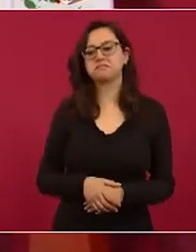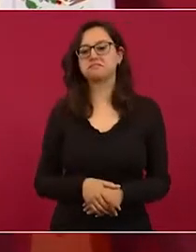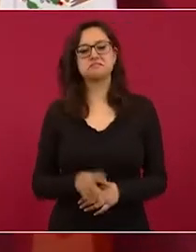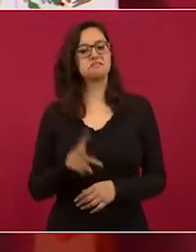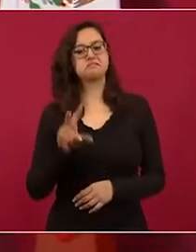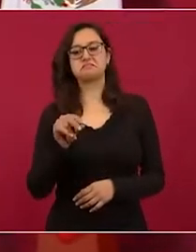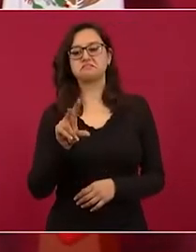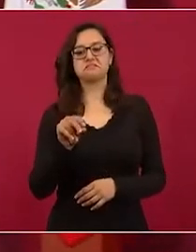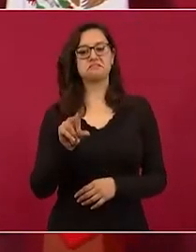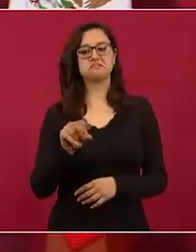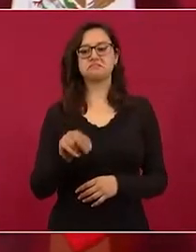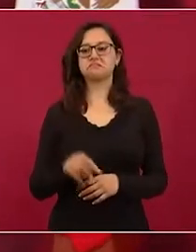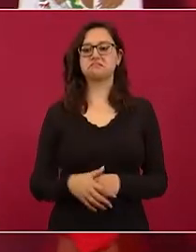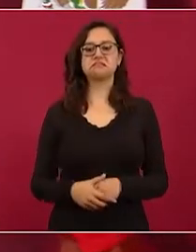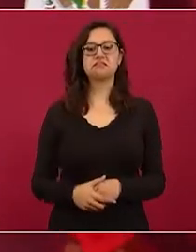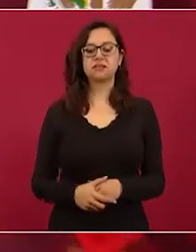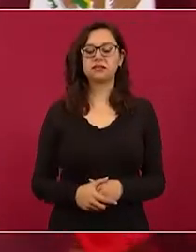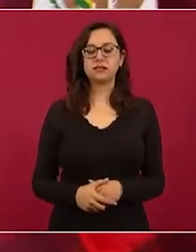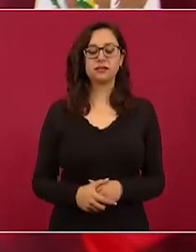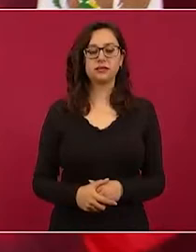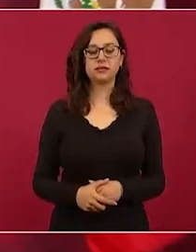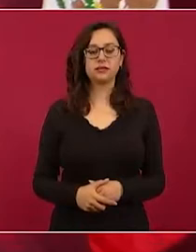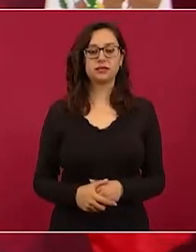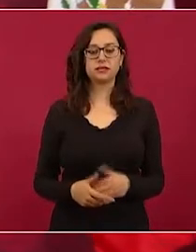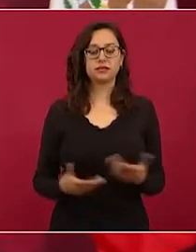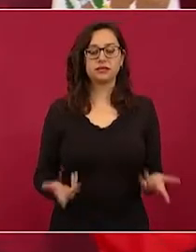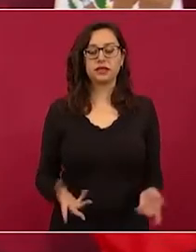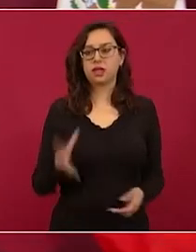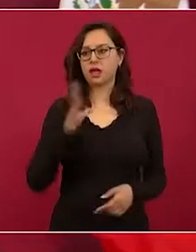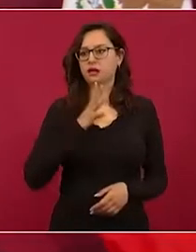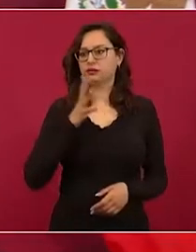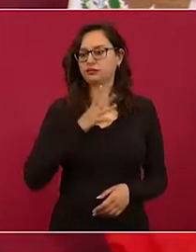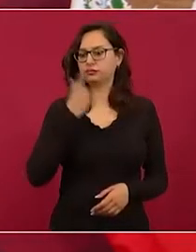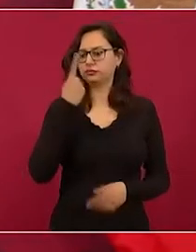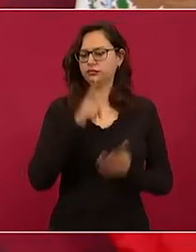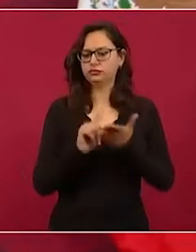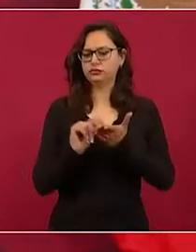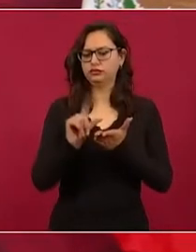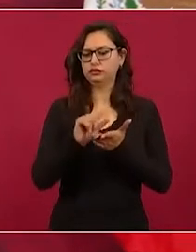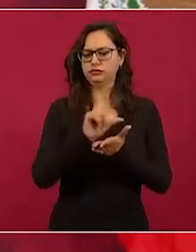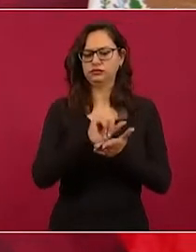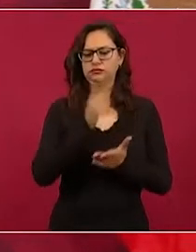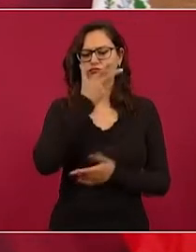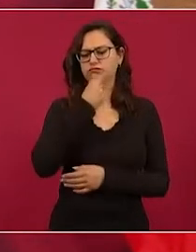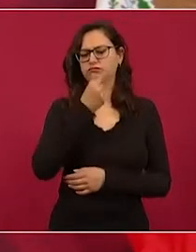Hay un Twitter de Hernández,